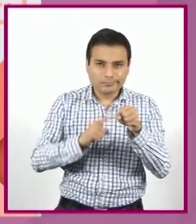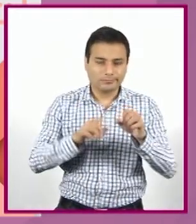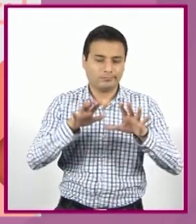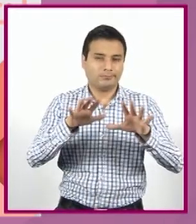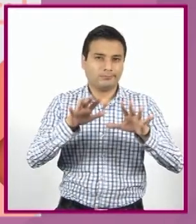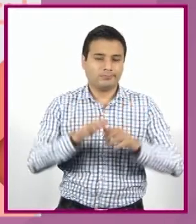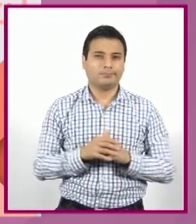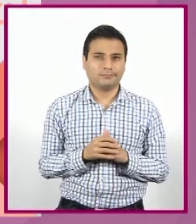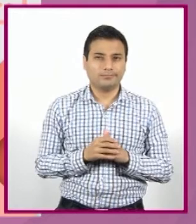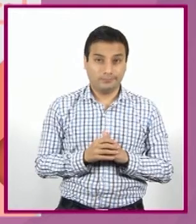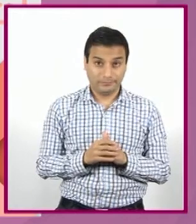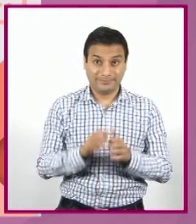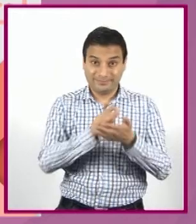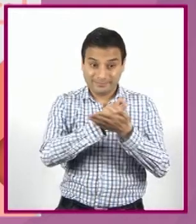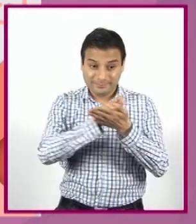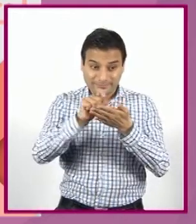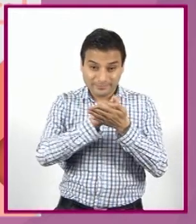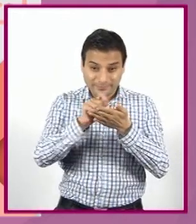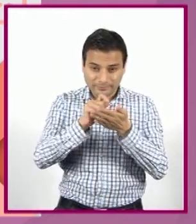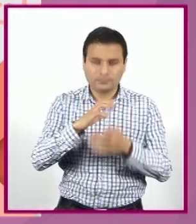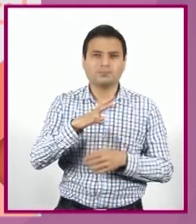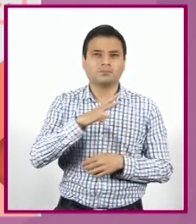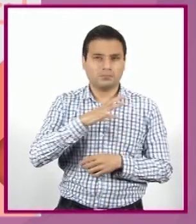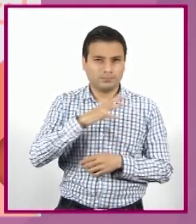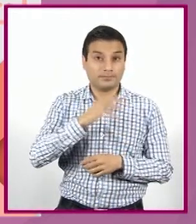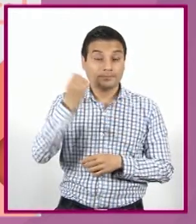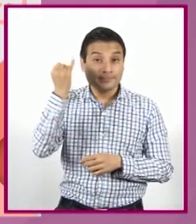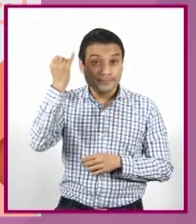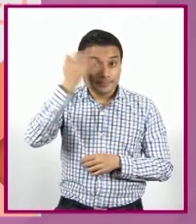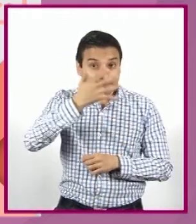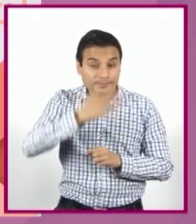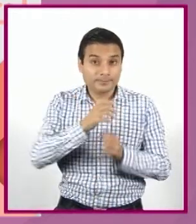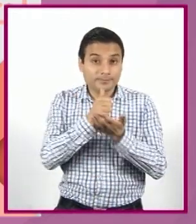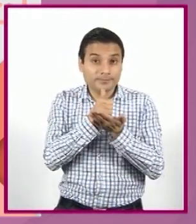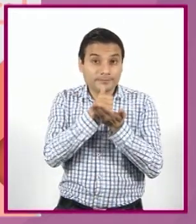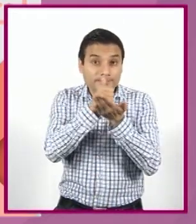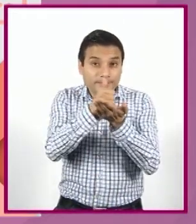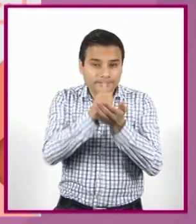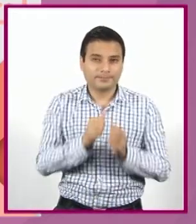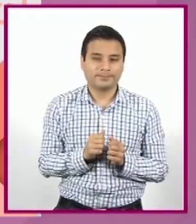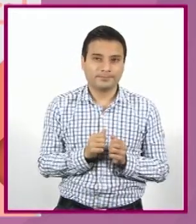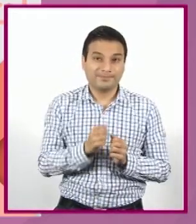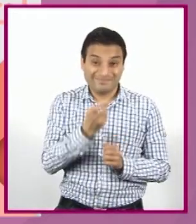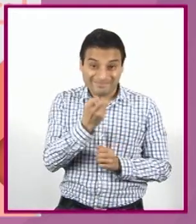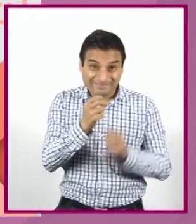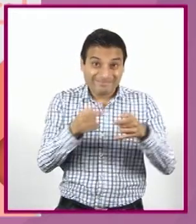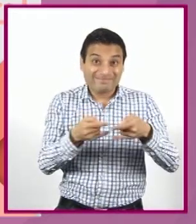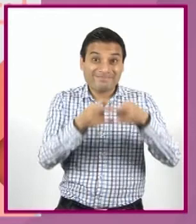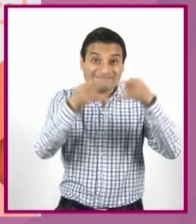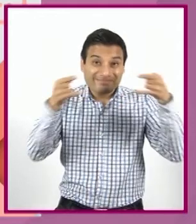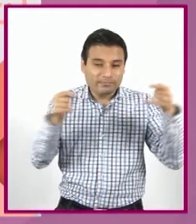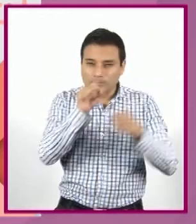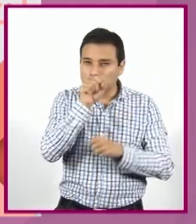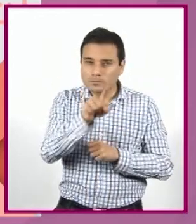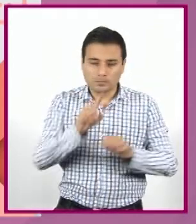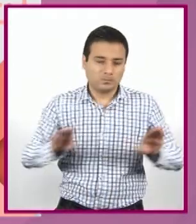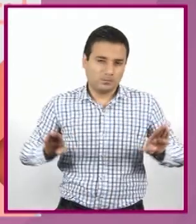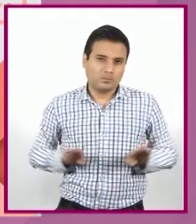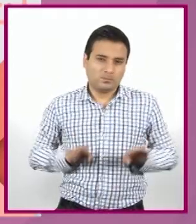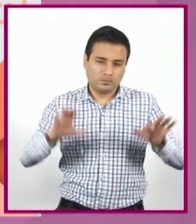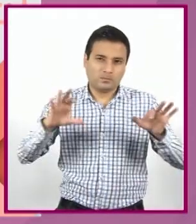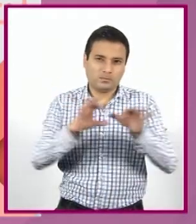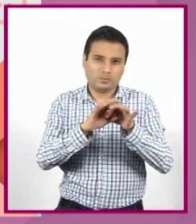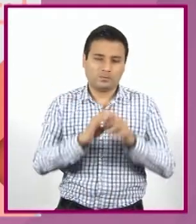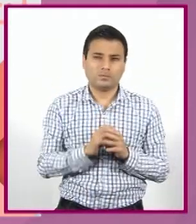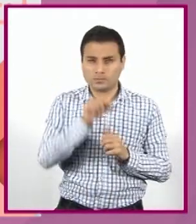El texto contaba con una imagen de apoyo que representaba una parte de lo que se trató el cuento. Se